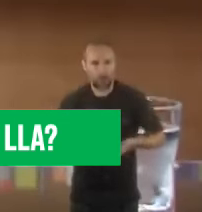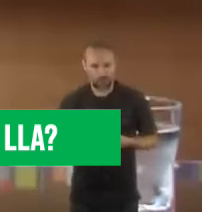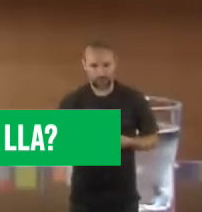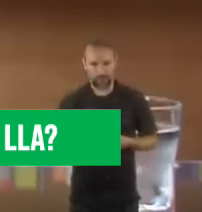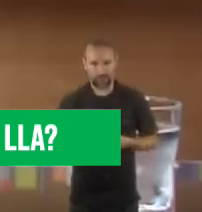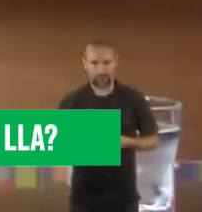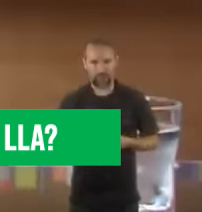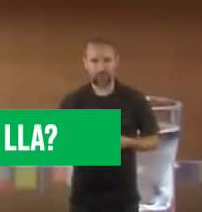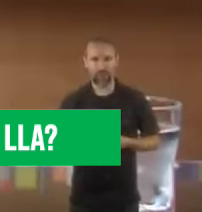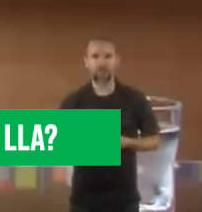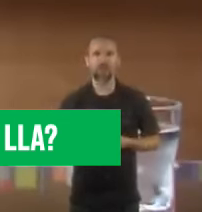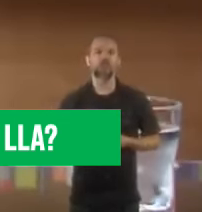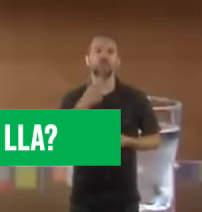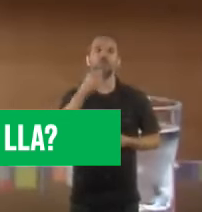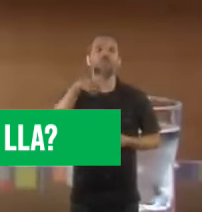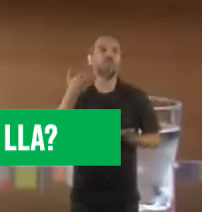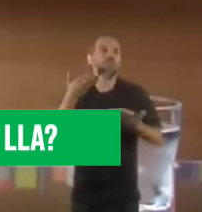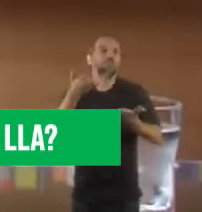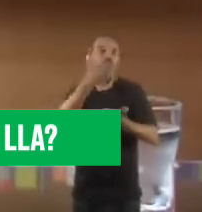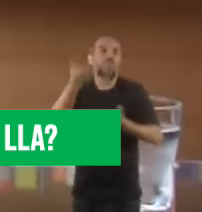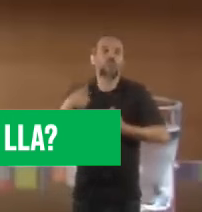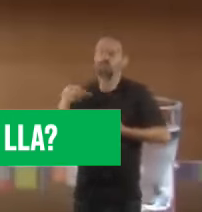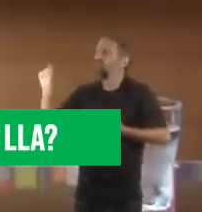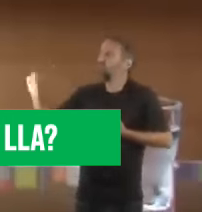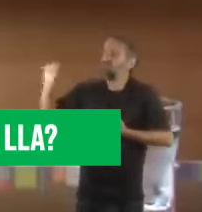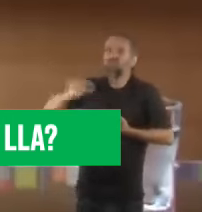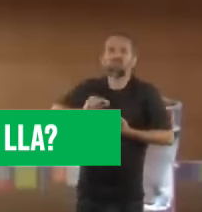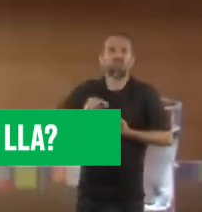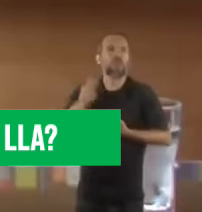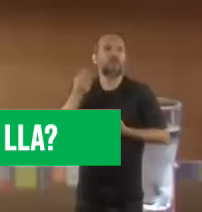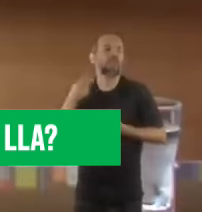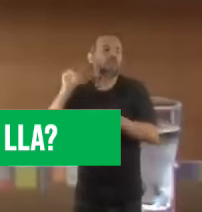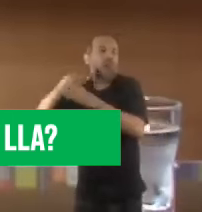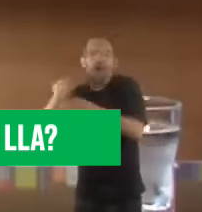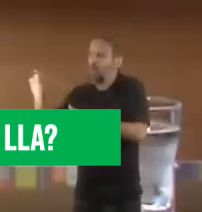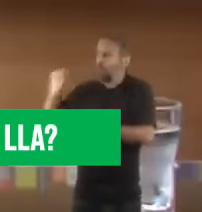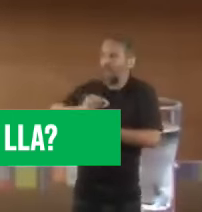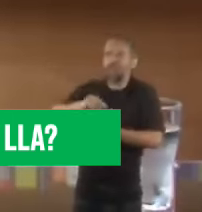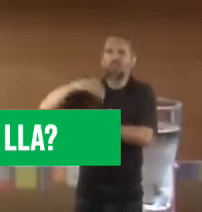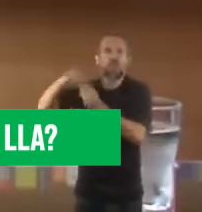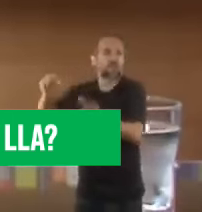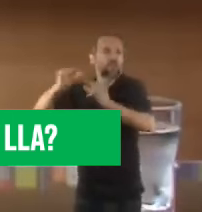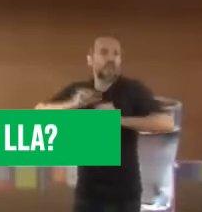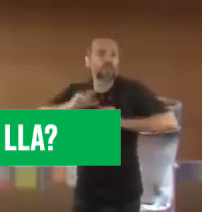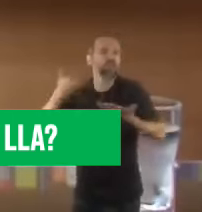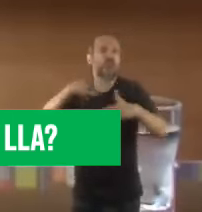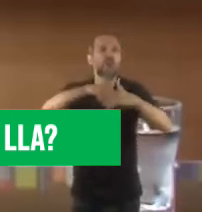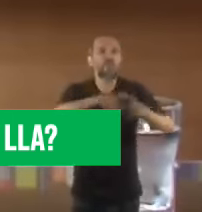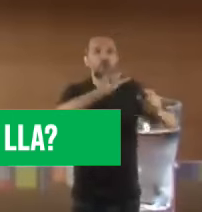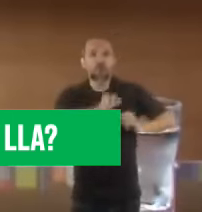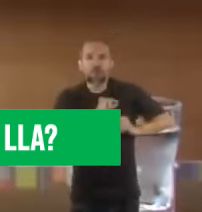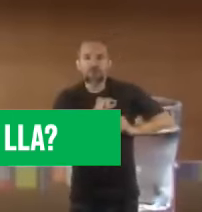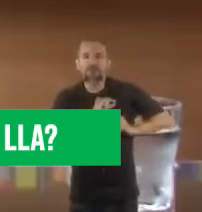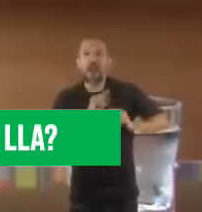otorgado. Sí, además que uno supone que siempre hay una cierta distancia, por lo menos cuando estudiamos